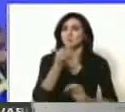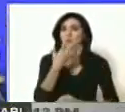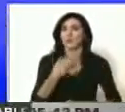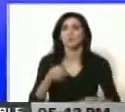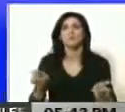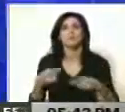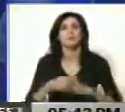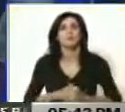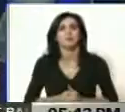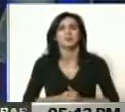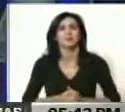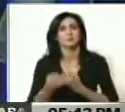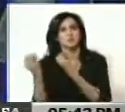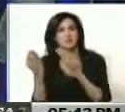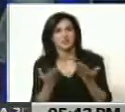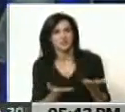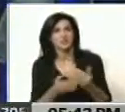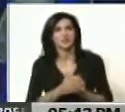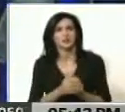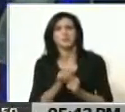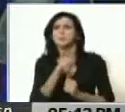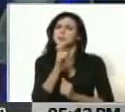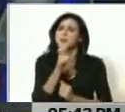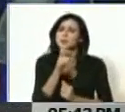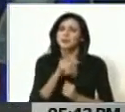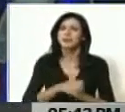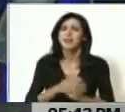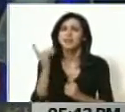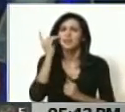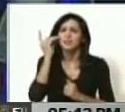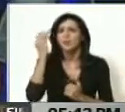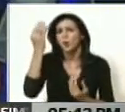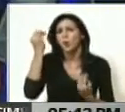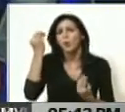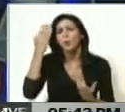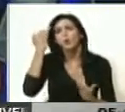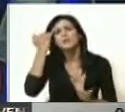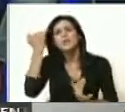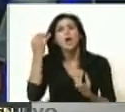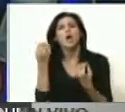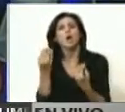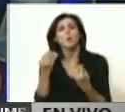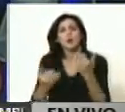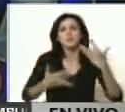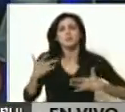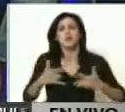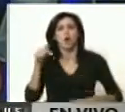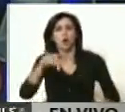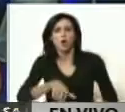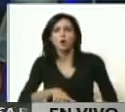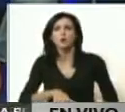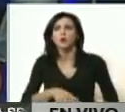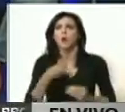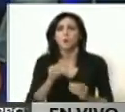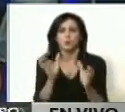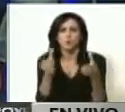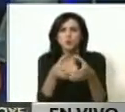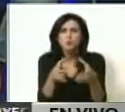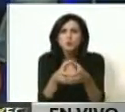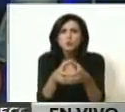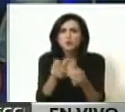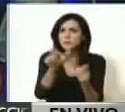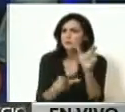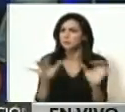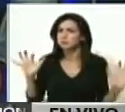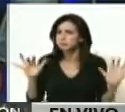bueno, muchachos, bienvenidos. Y bueno, David, coméntanos un poco cómo ha sido la iniciativa de esta actividad y cómo ha sido el movimiento de la